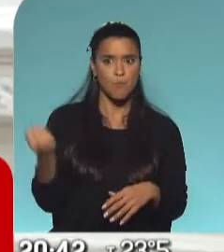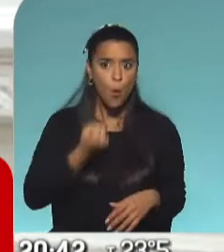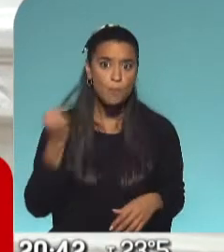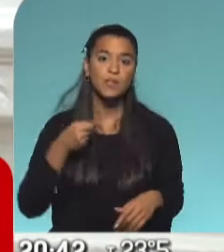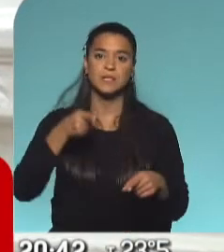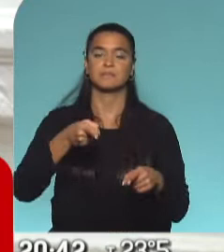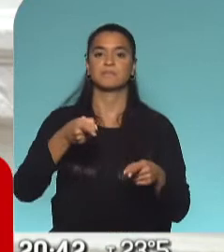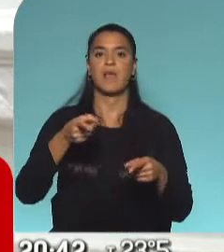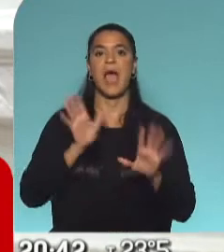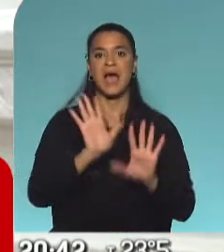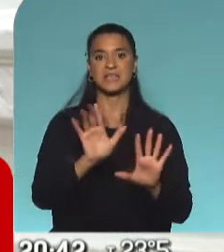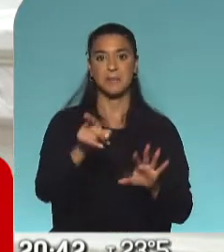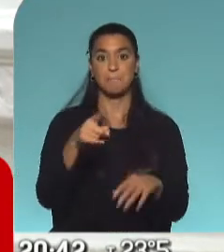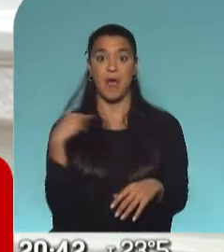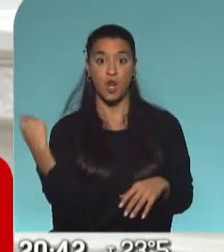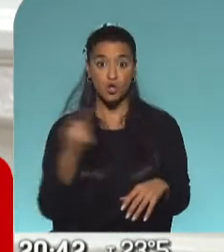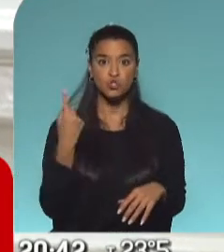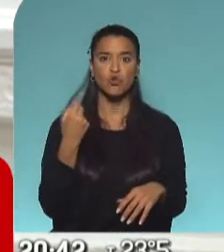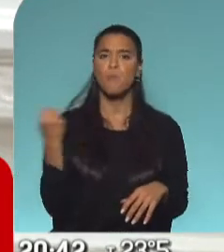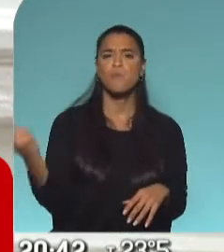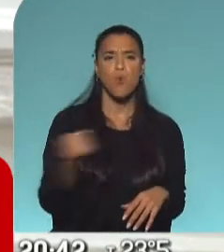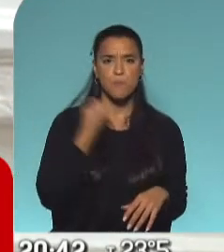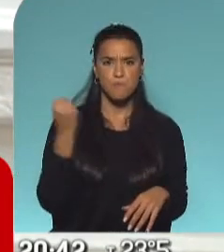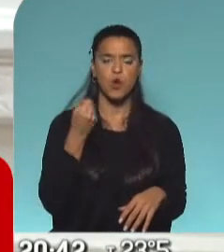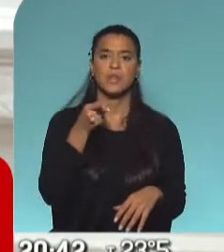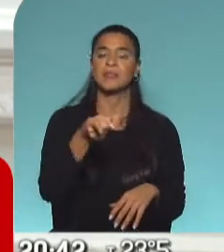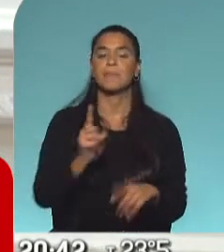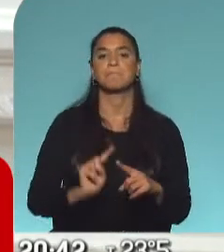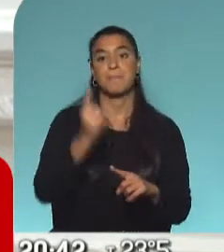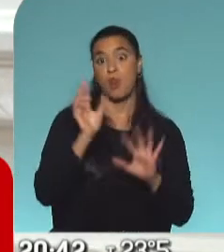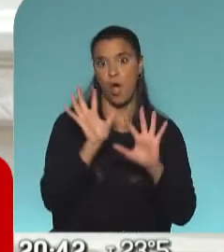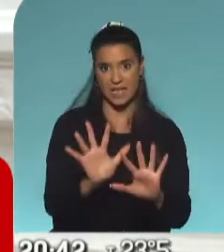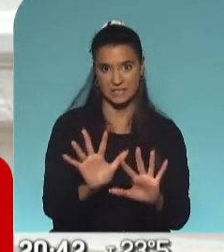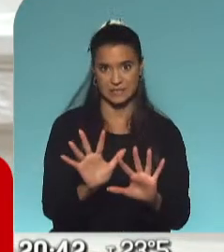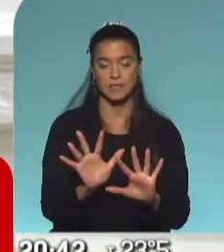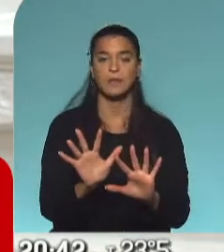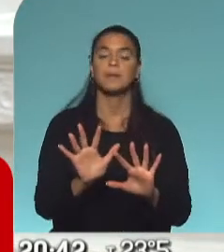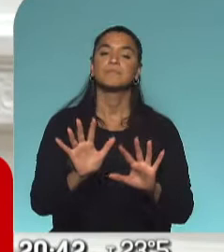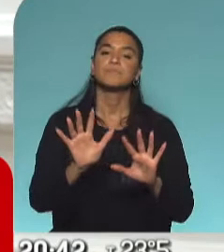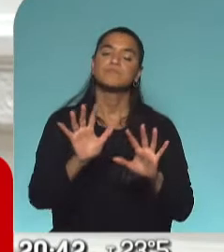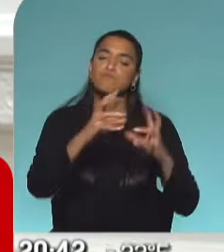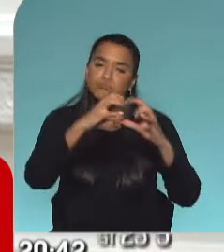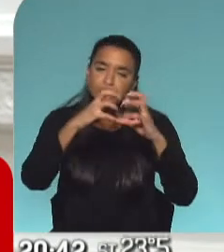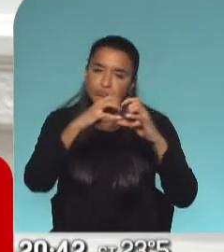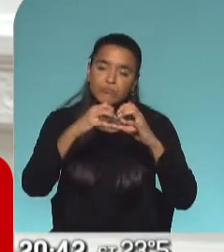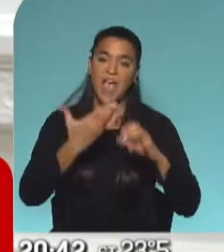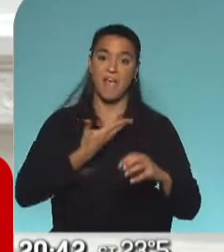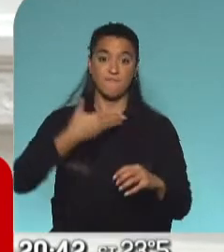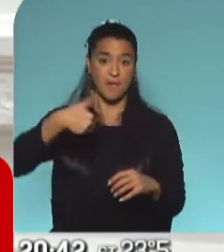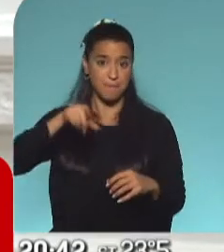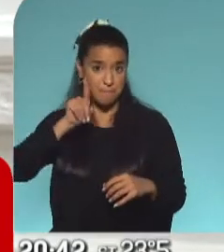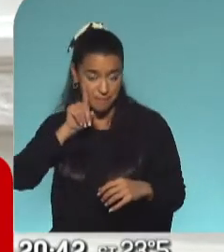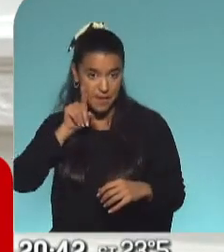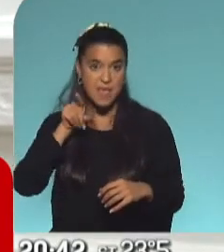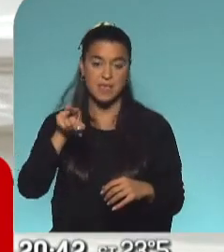de ese camino. Para nosotros es muy importante. Lo primero es eso. Todavía la discusión con el Fondo Monetario